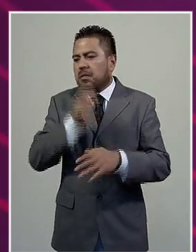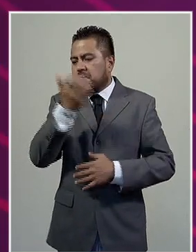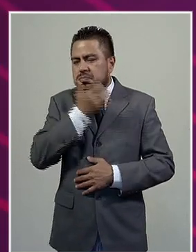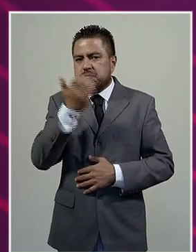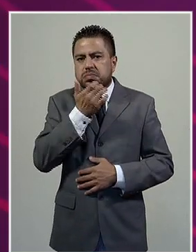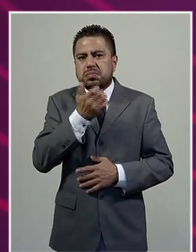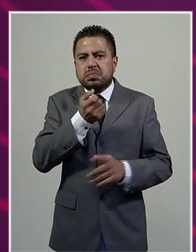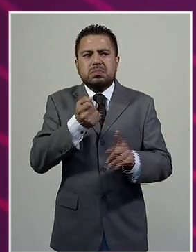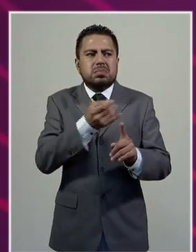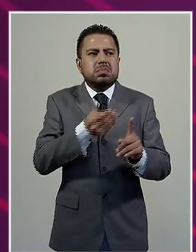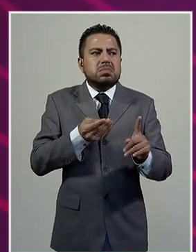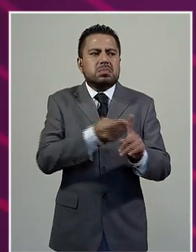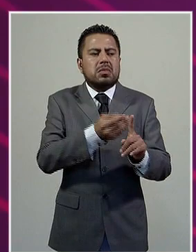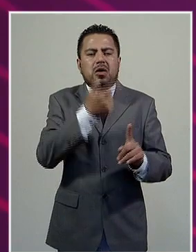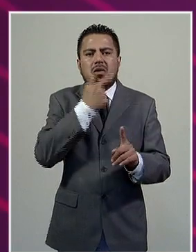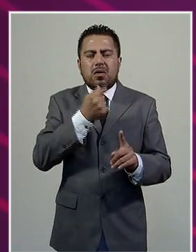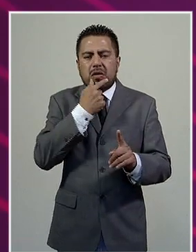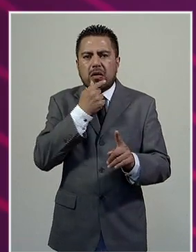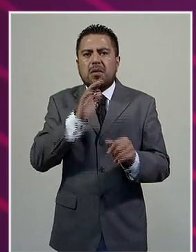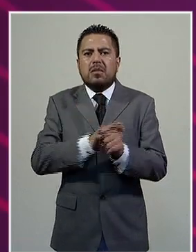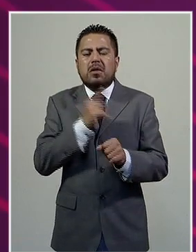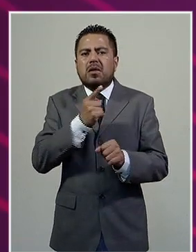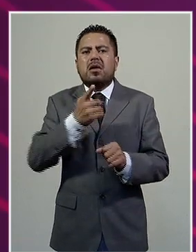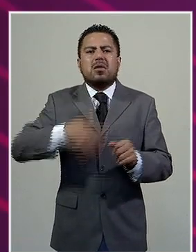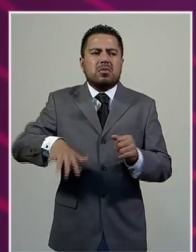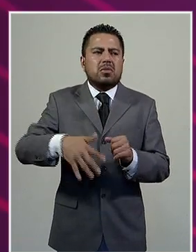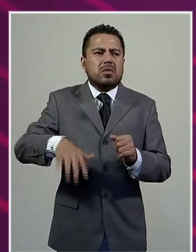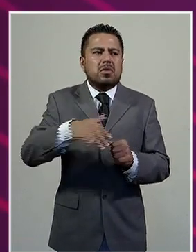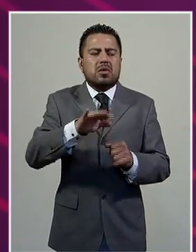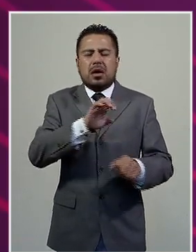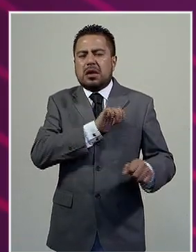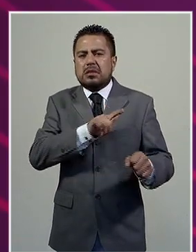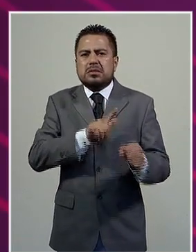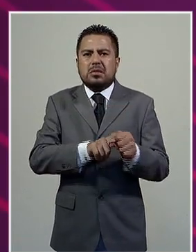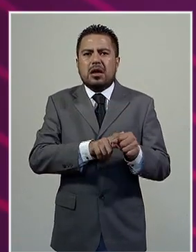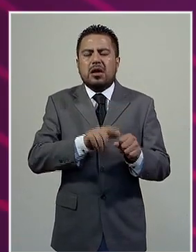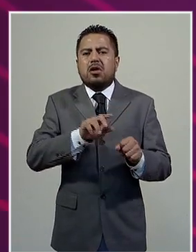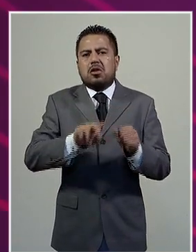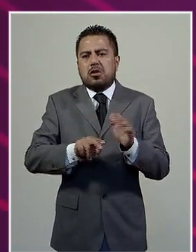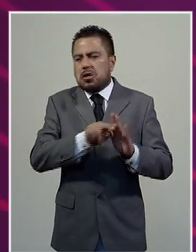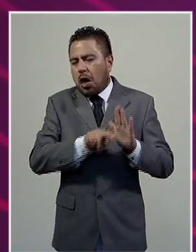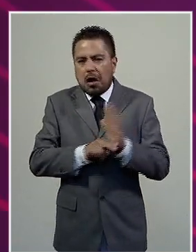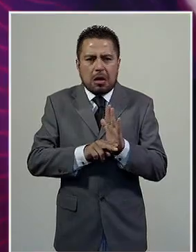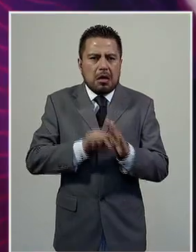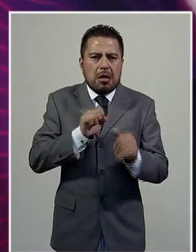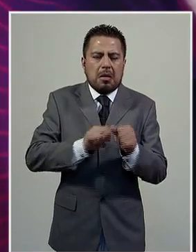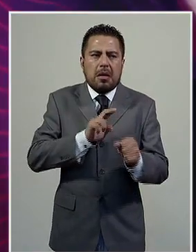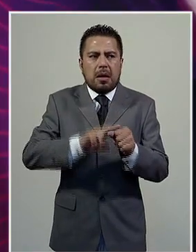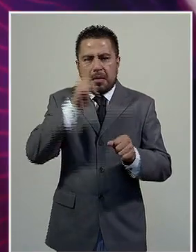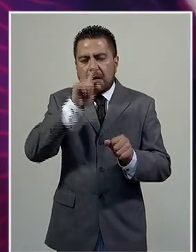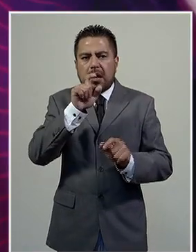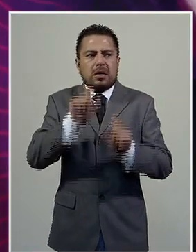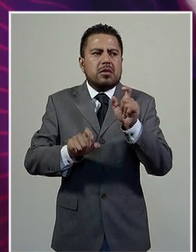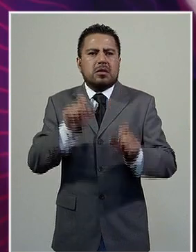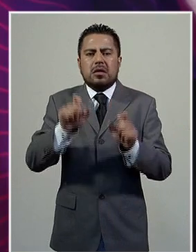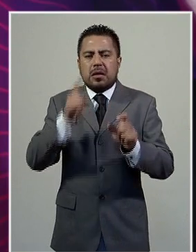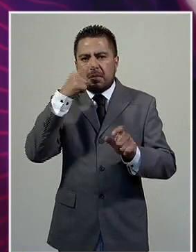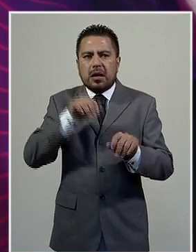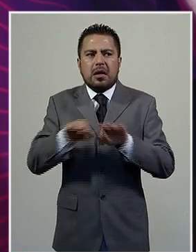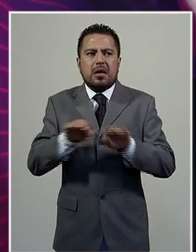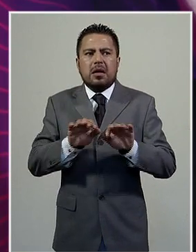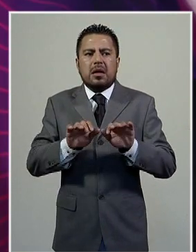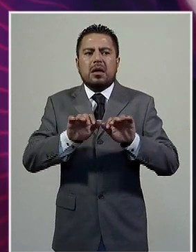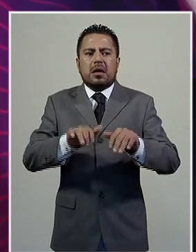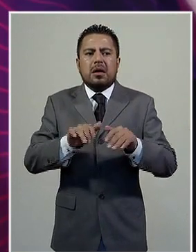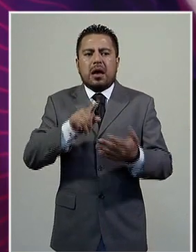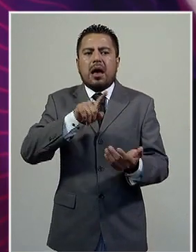buena presentación que a los hombres, porque están buscando una especie de mujer normativa para cubrir ciertos puestos